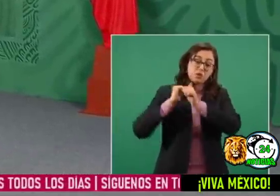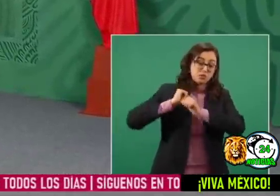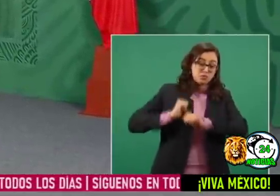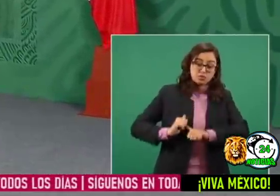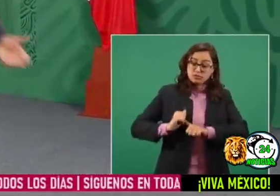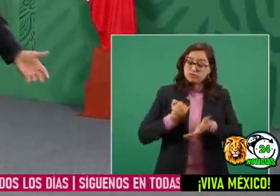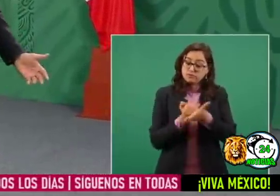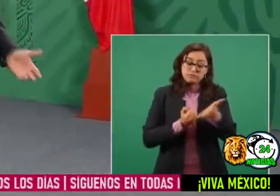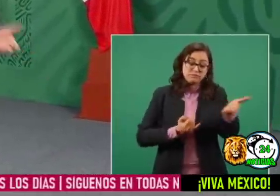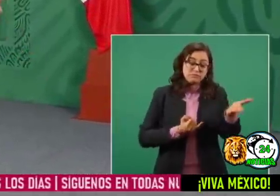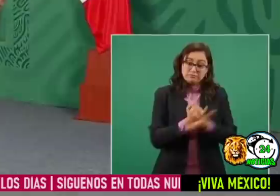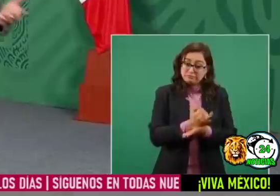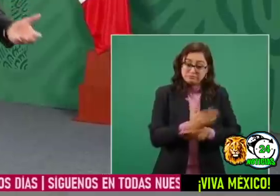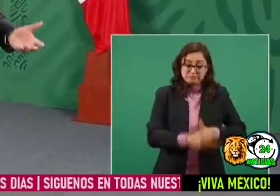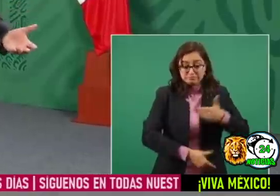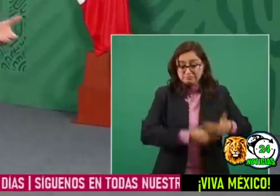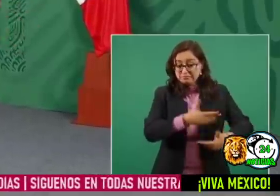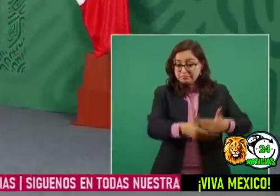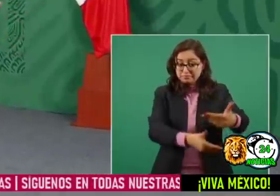Pero